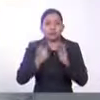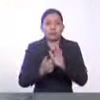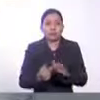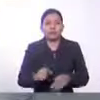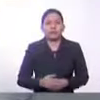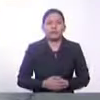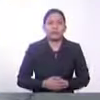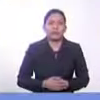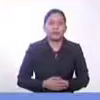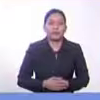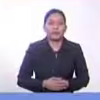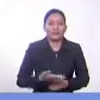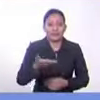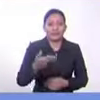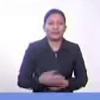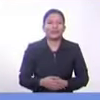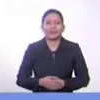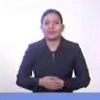que ella nos lo explique.